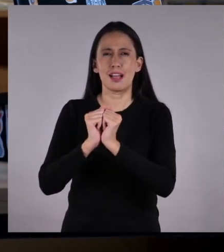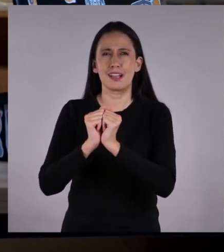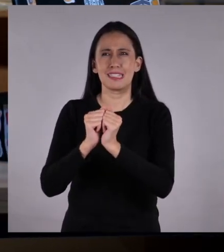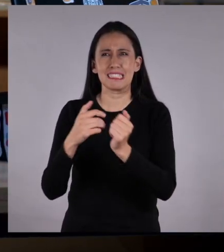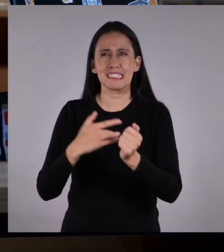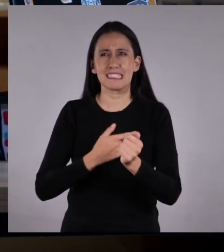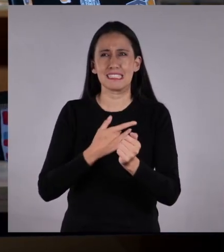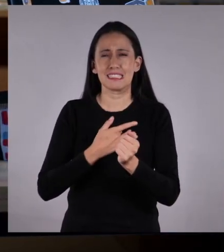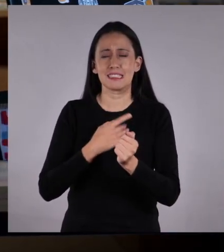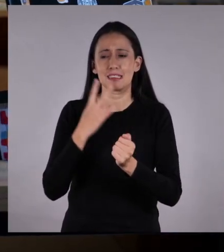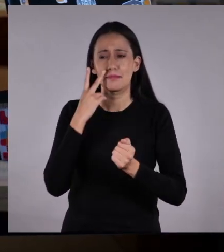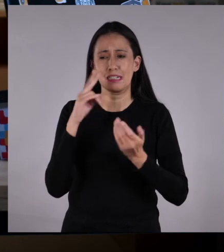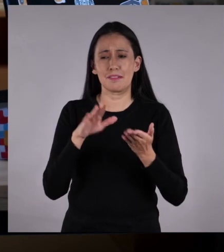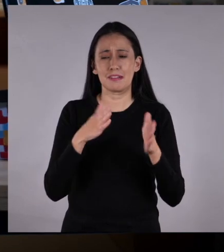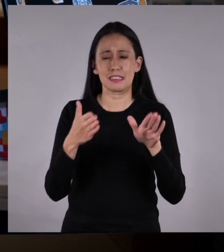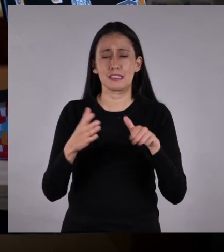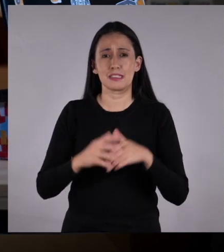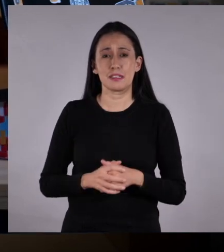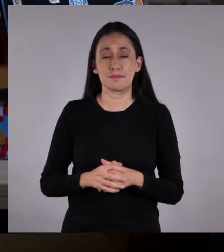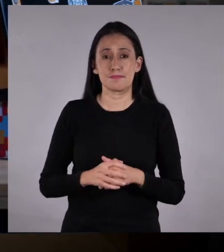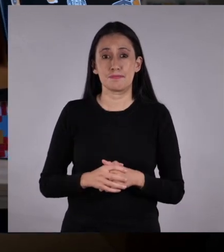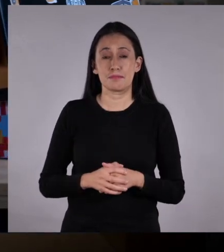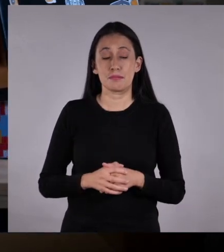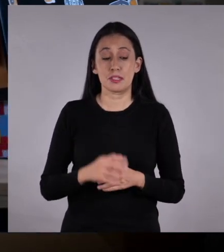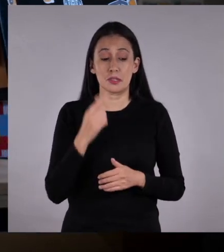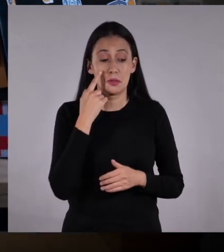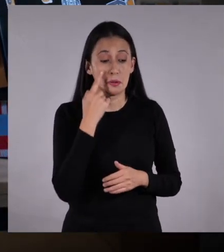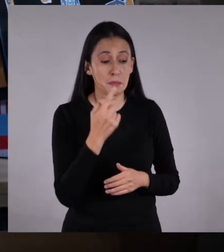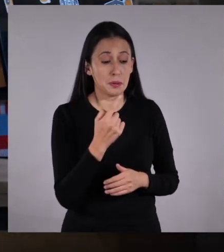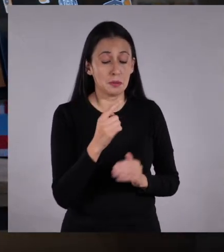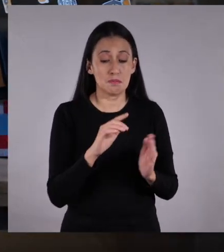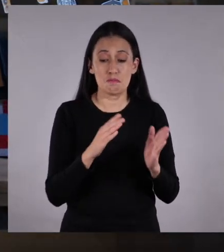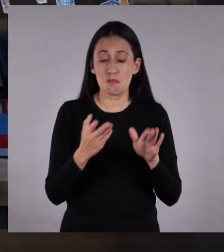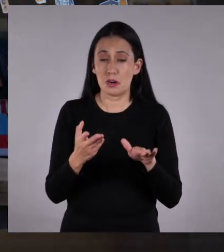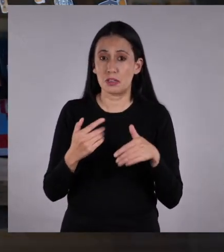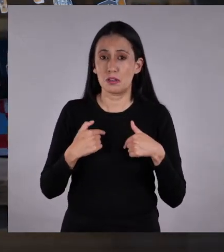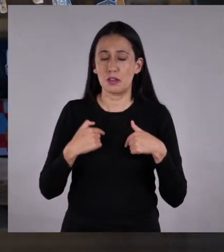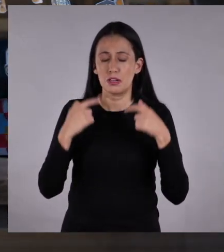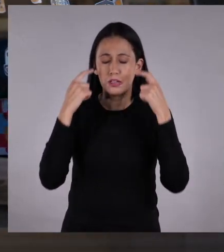pesar de verlo muerto, algo en mi cabeza no podía creerlo.